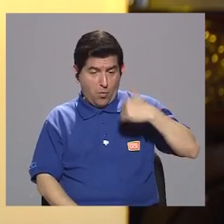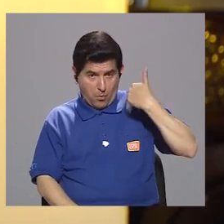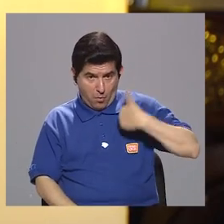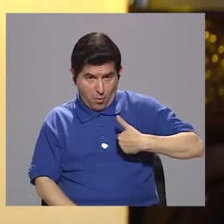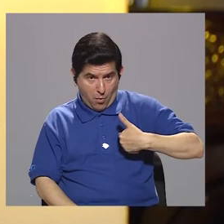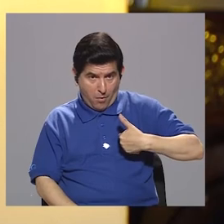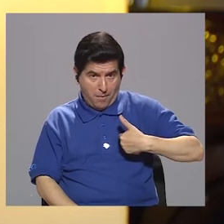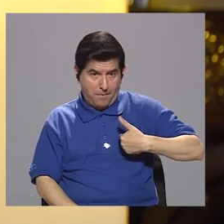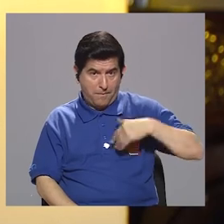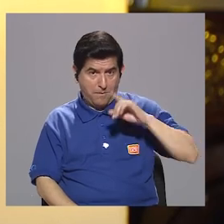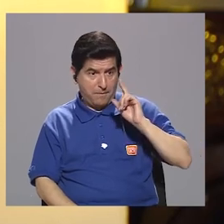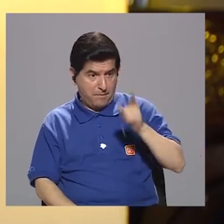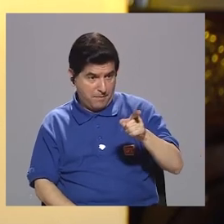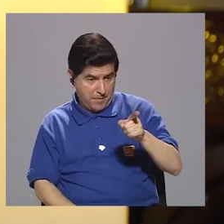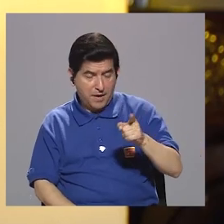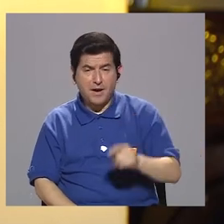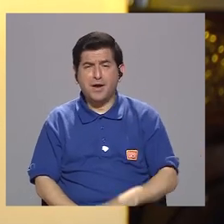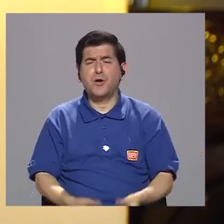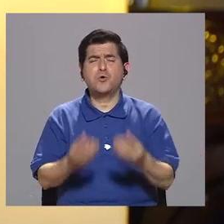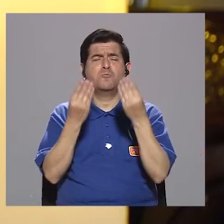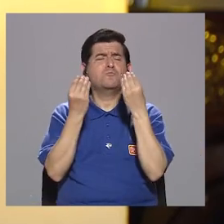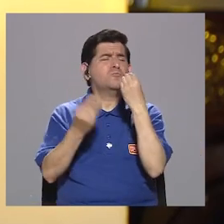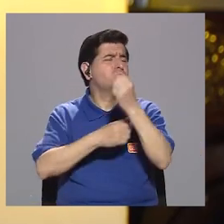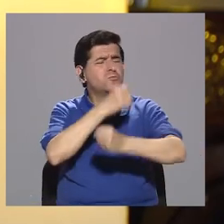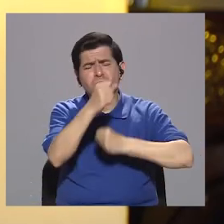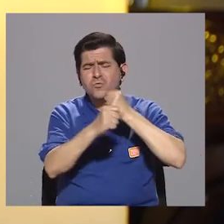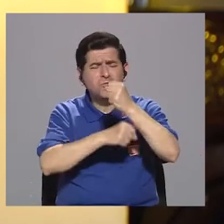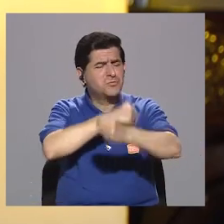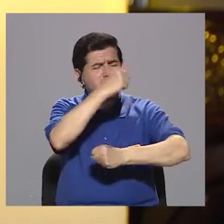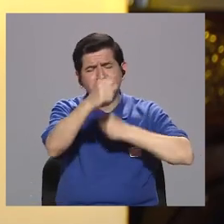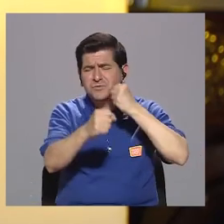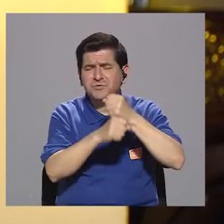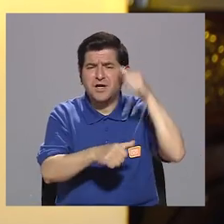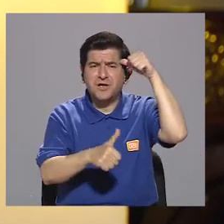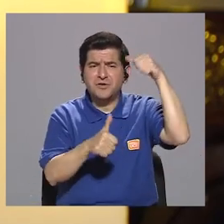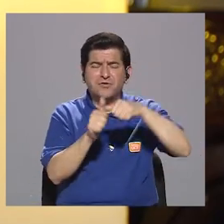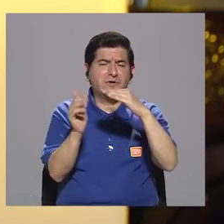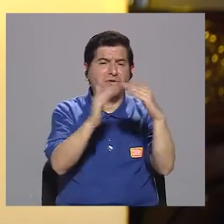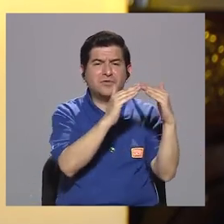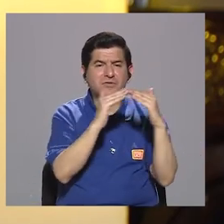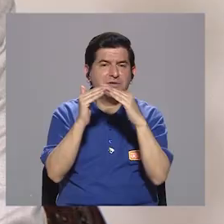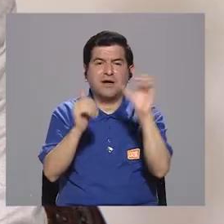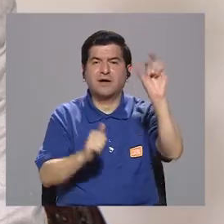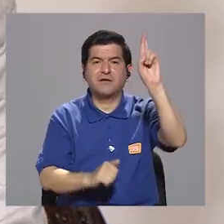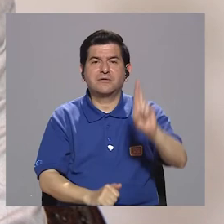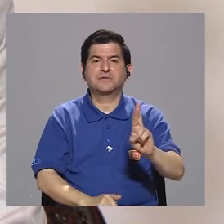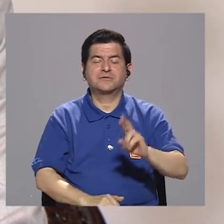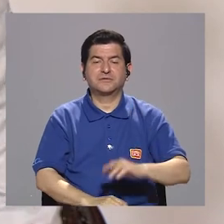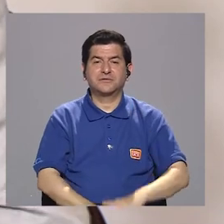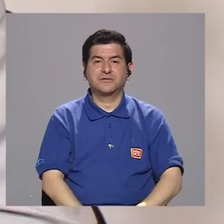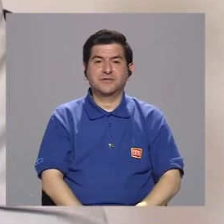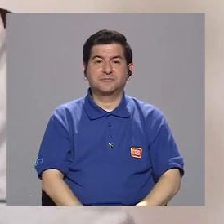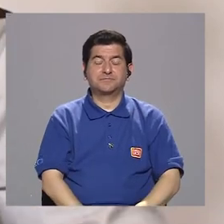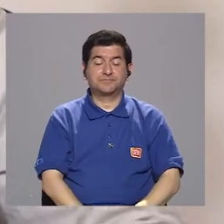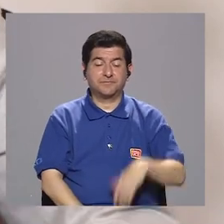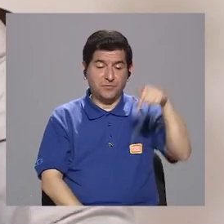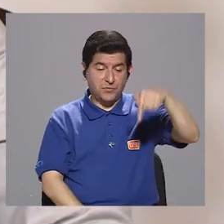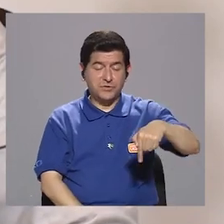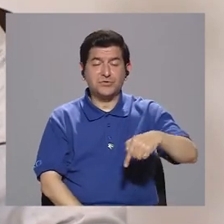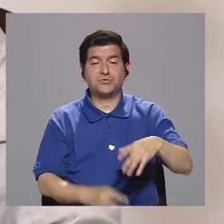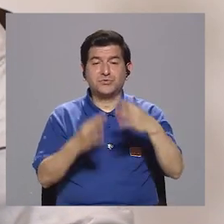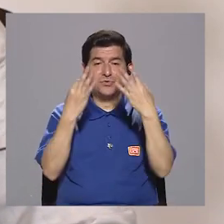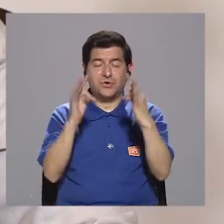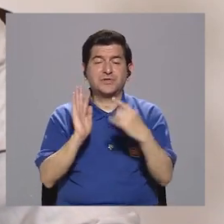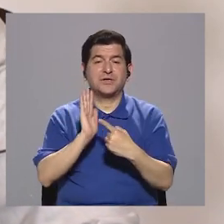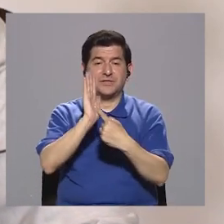que durante mucho, mucho tiempo será recordado por el pueblo costarricense. Pues hoy tratamos en 360